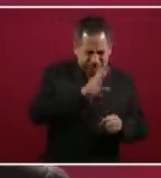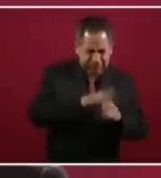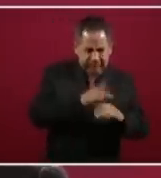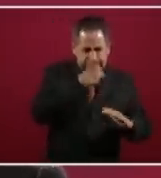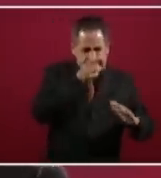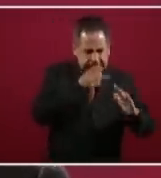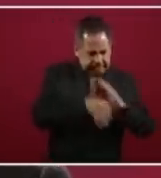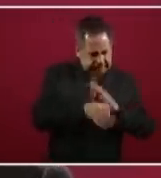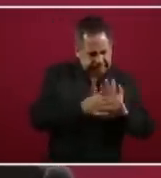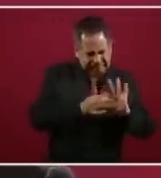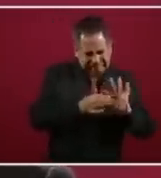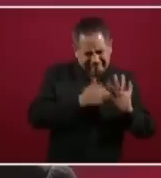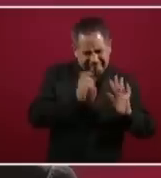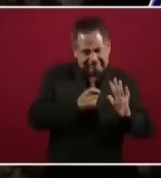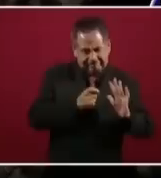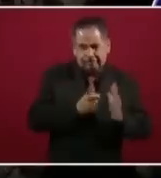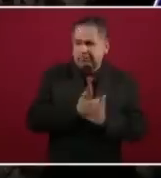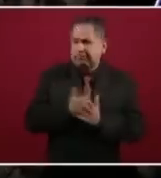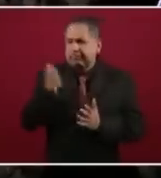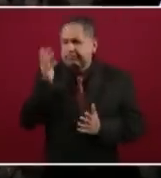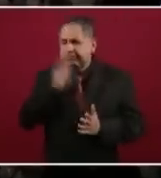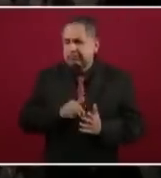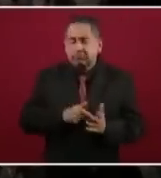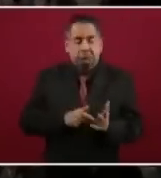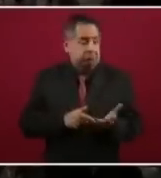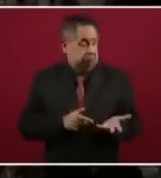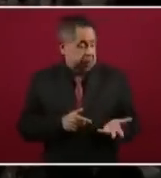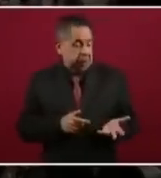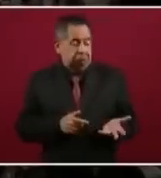todas, y que siempre